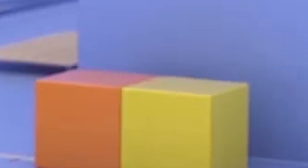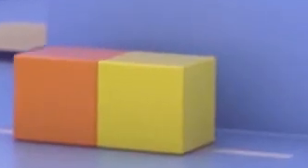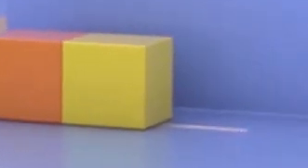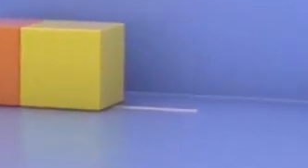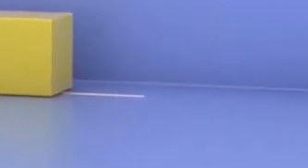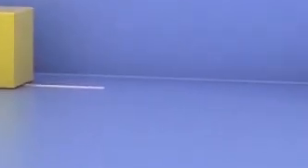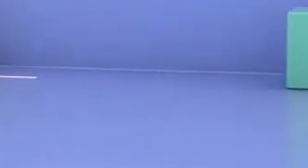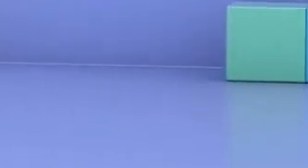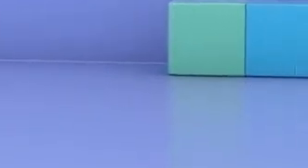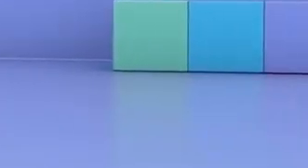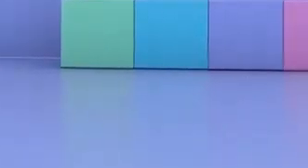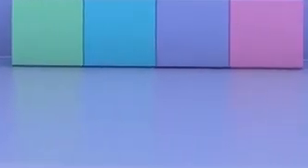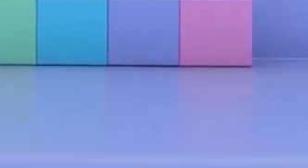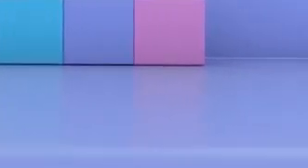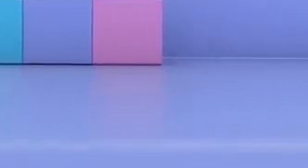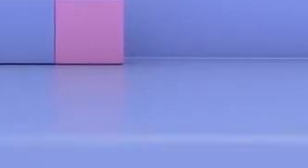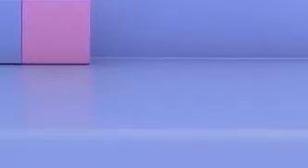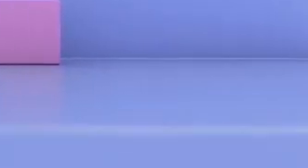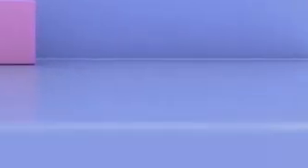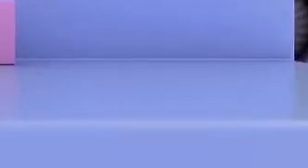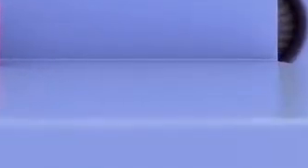Tenés Credicop, tenés quien te acompañe.